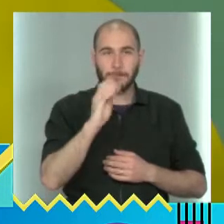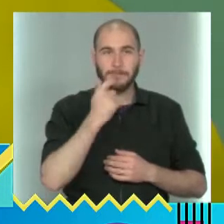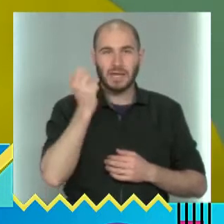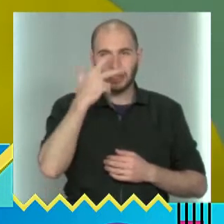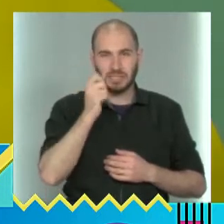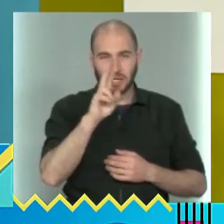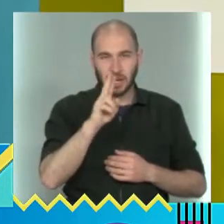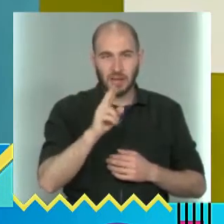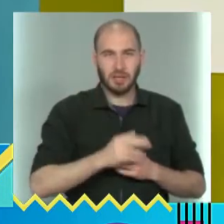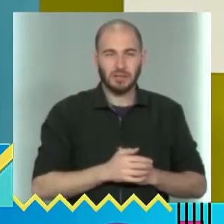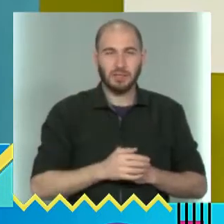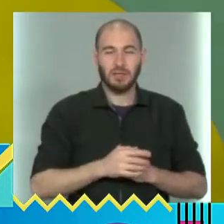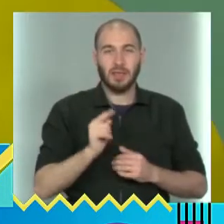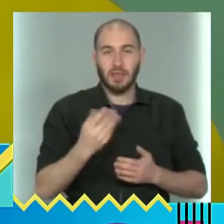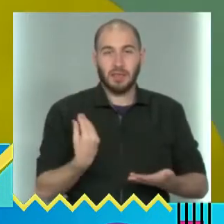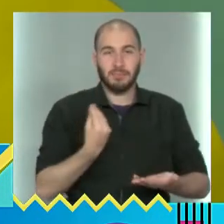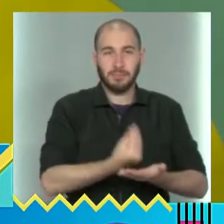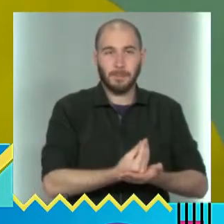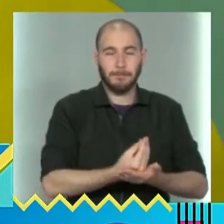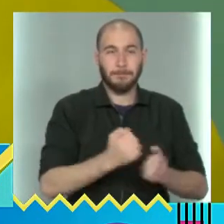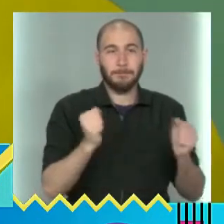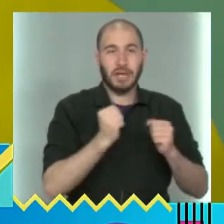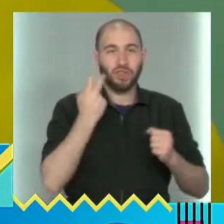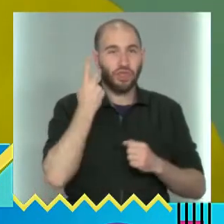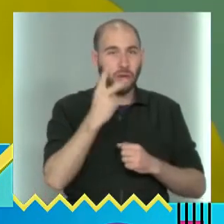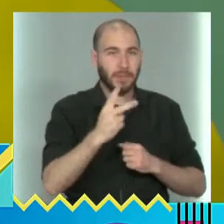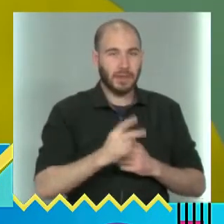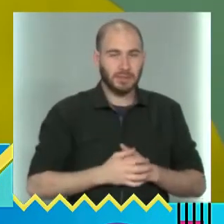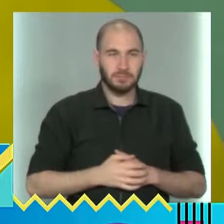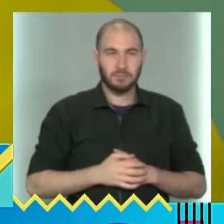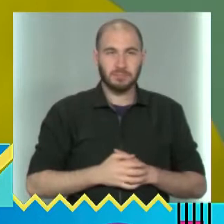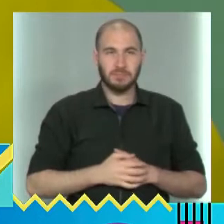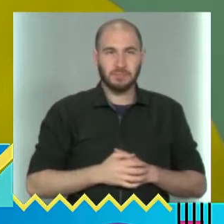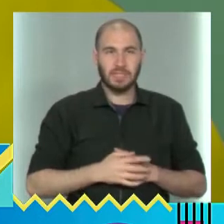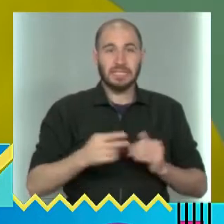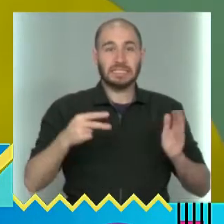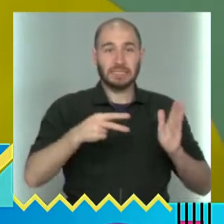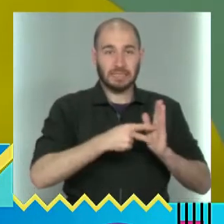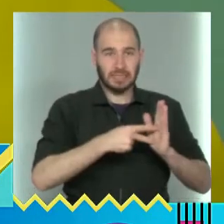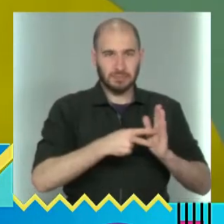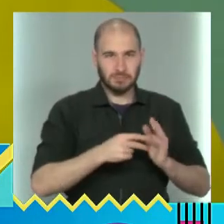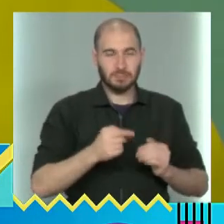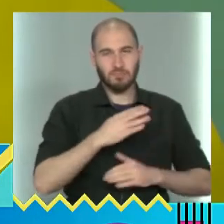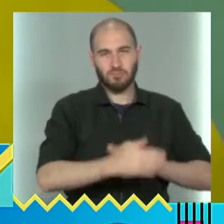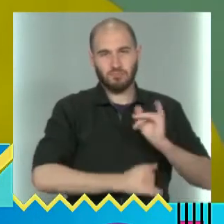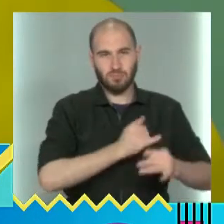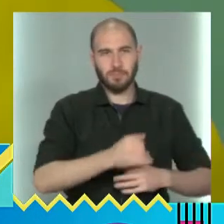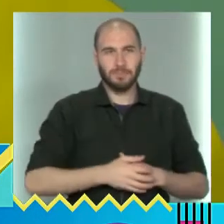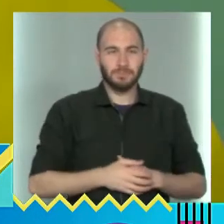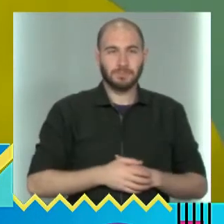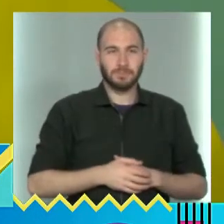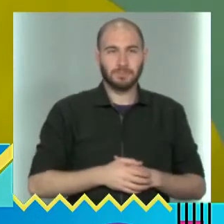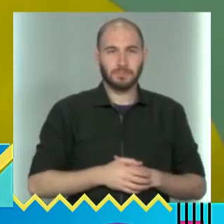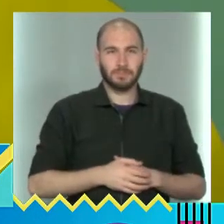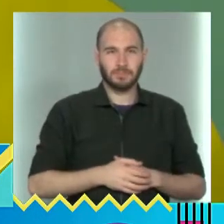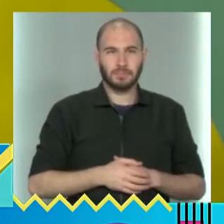al-Assad, que asume en mayo del 2000. O sea que en realidad Siria, vamos a decir, ha